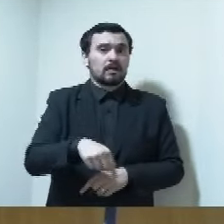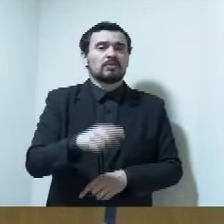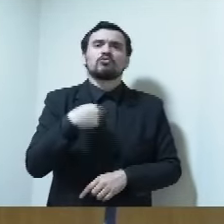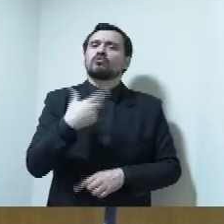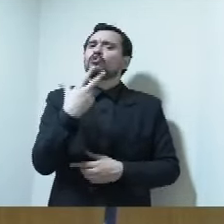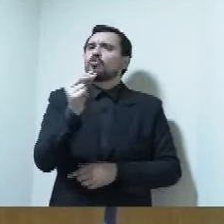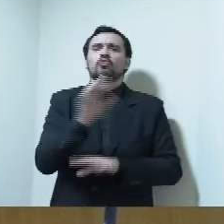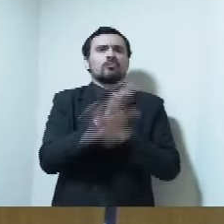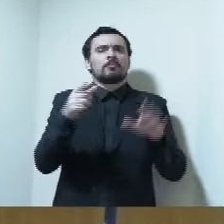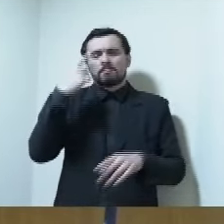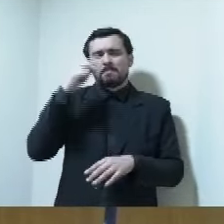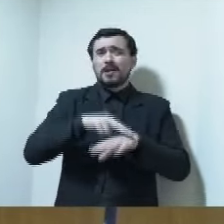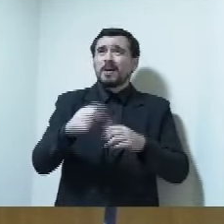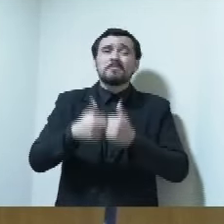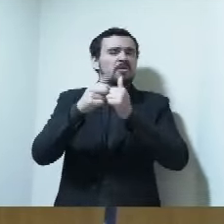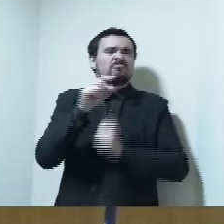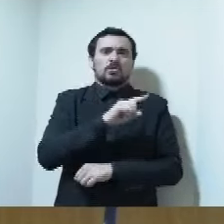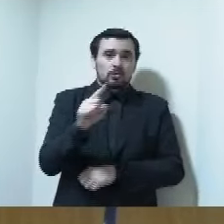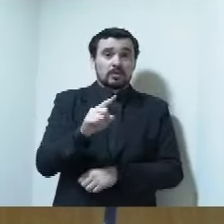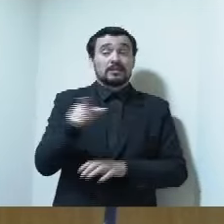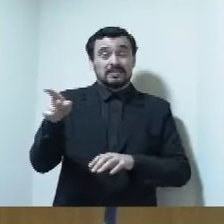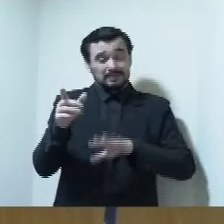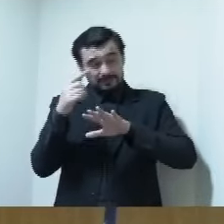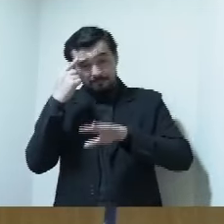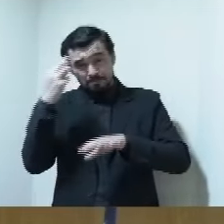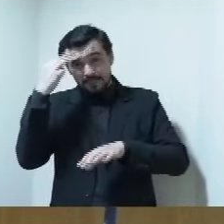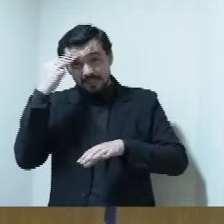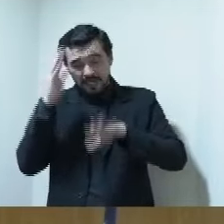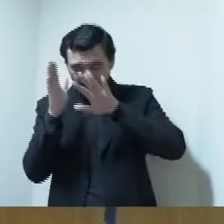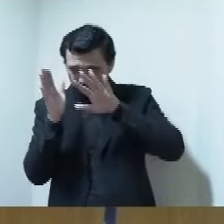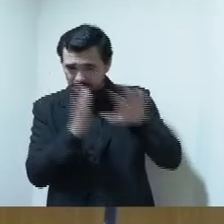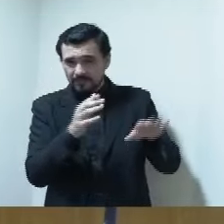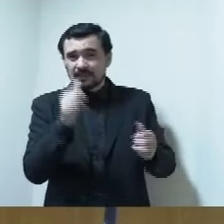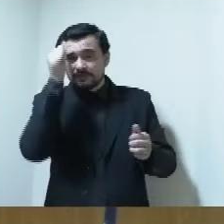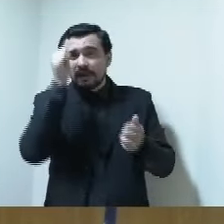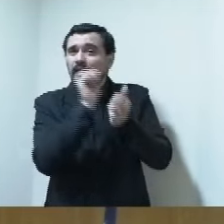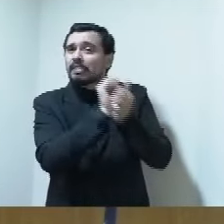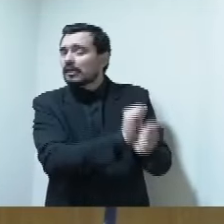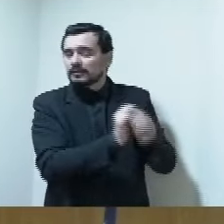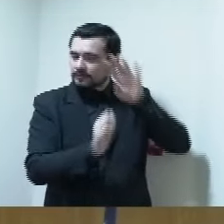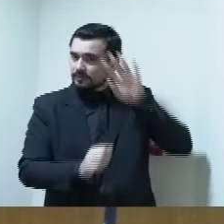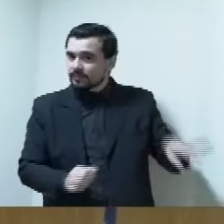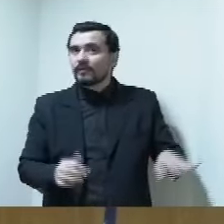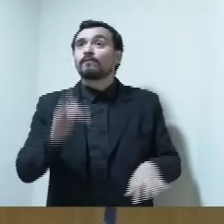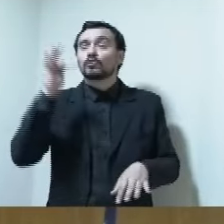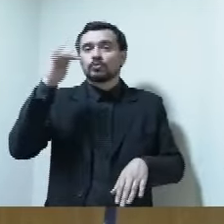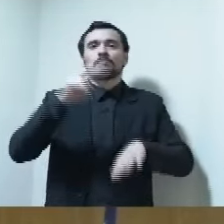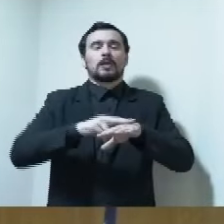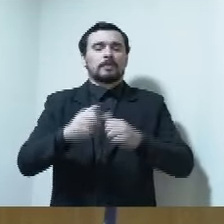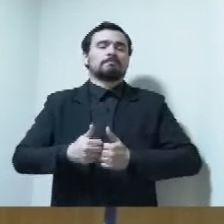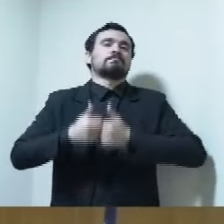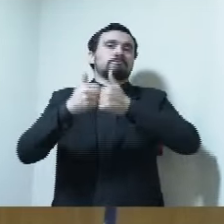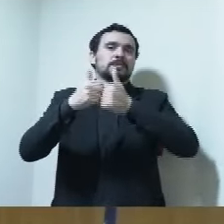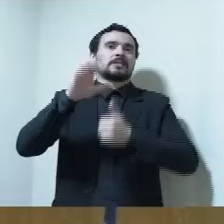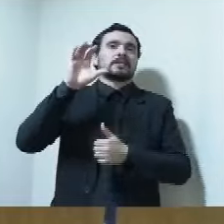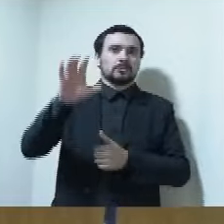estamos destinados a la grandeza. Cuando dejemos atrás estas ataduras mentales, llegaremos a nuestro verdadero potencial como